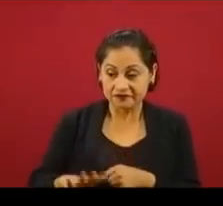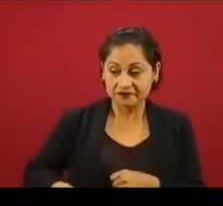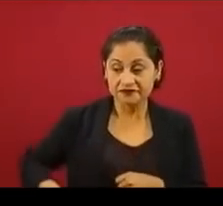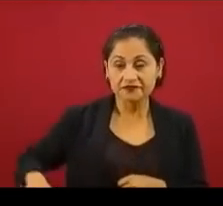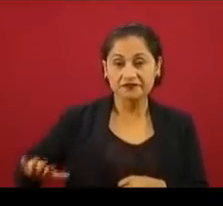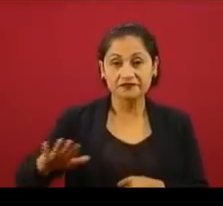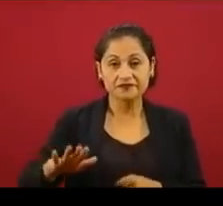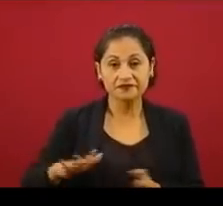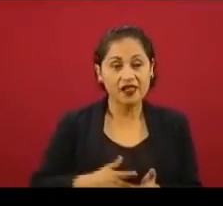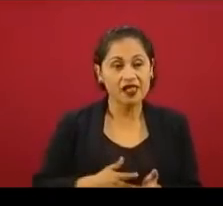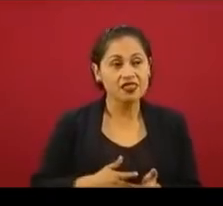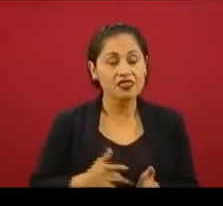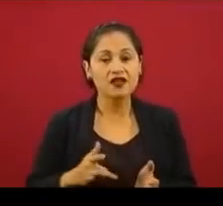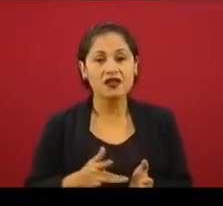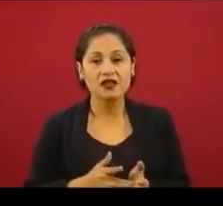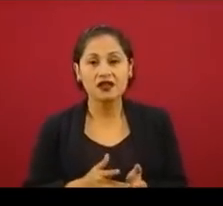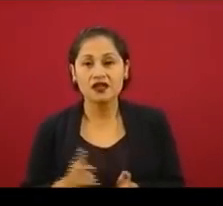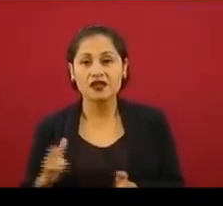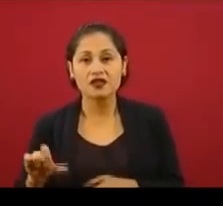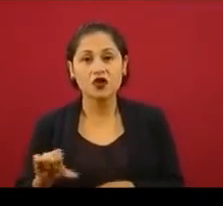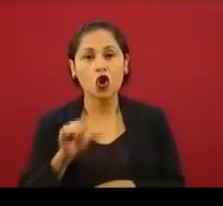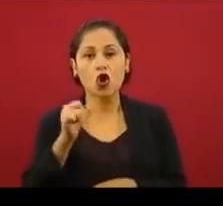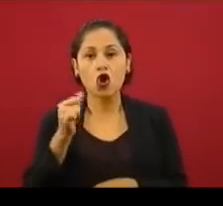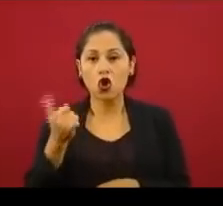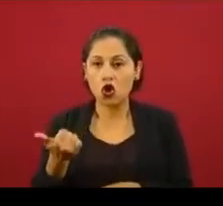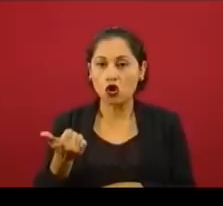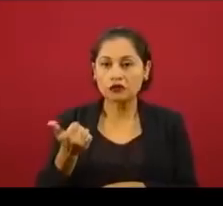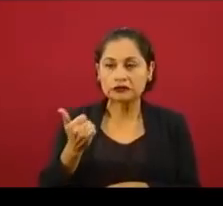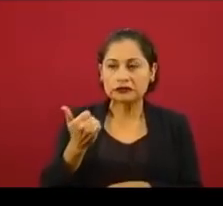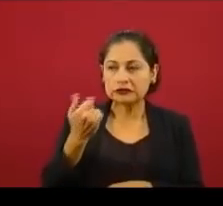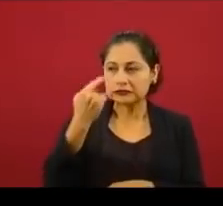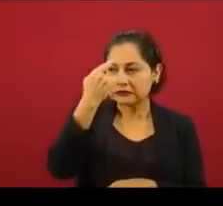causas, si se les puede llamar causas,